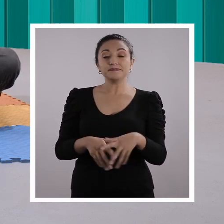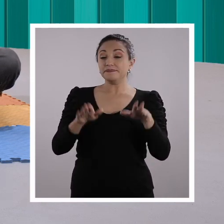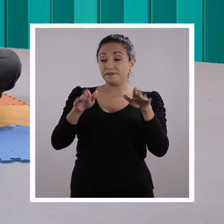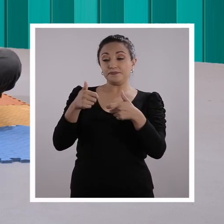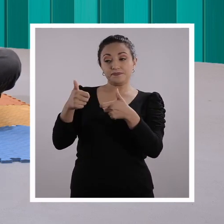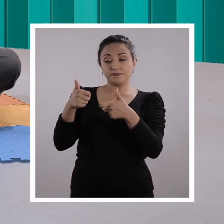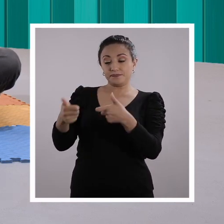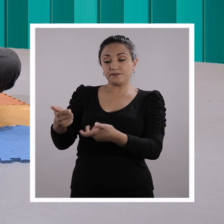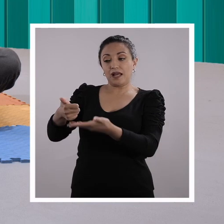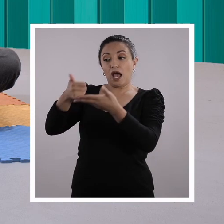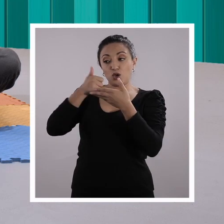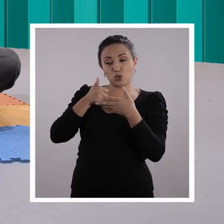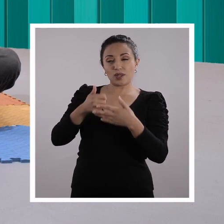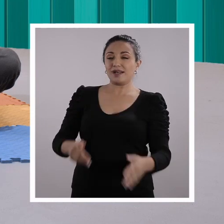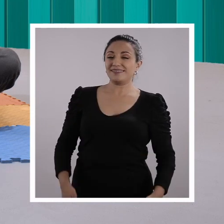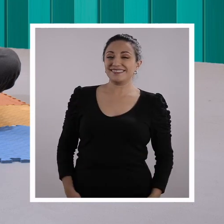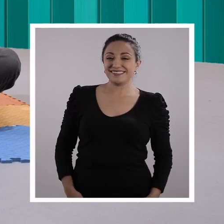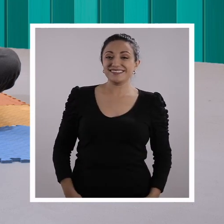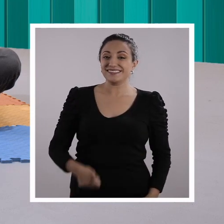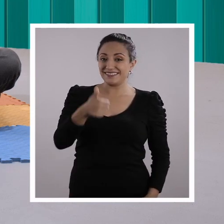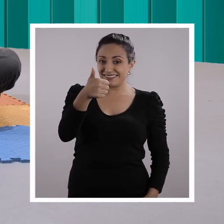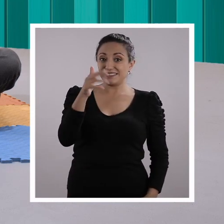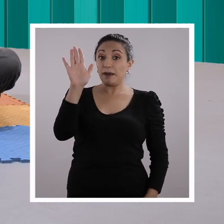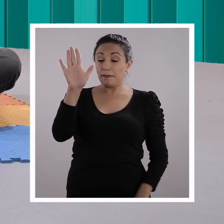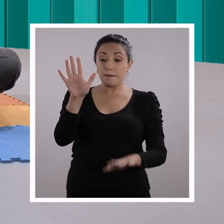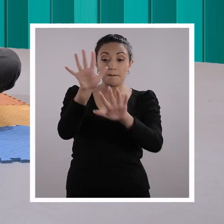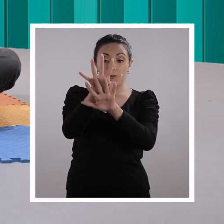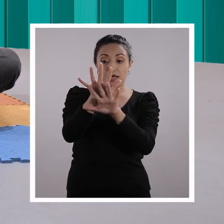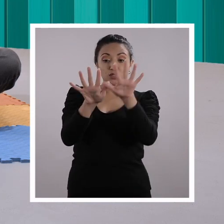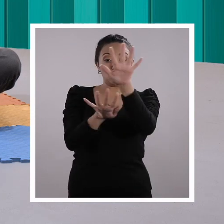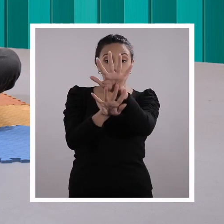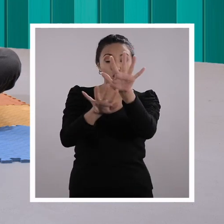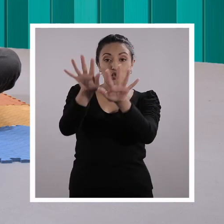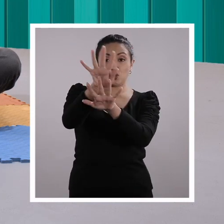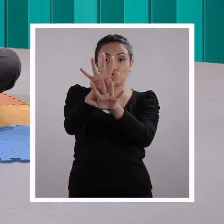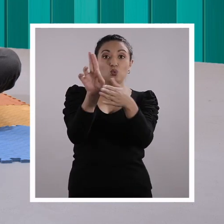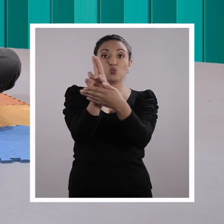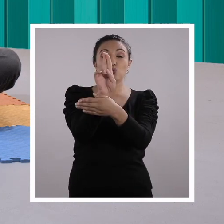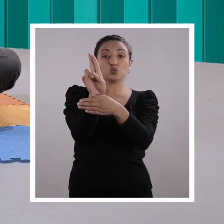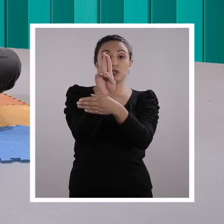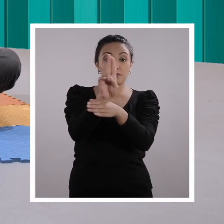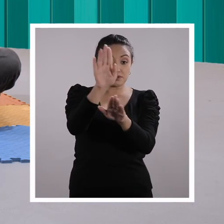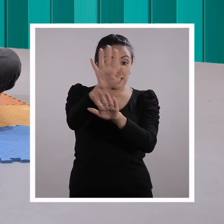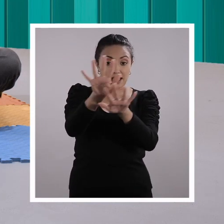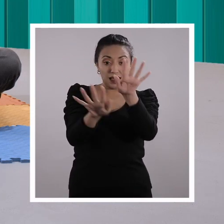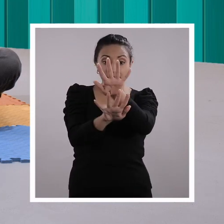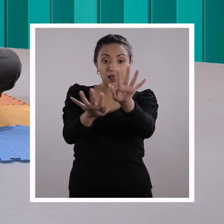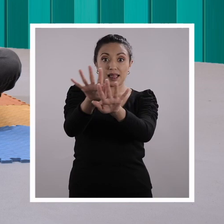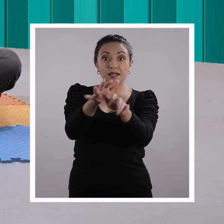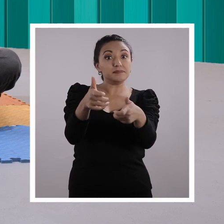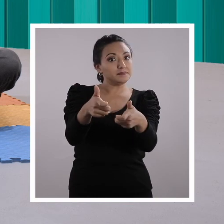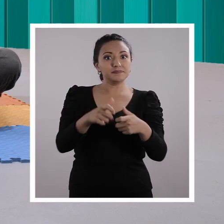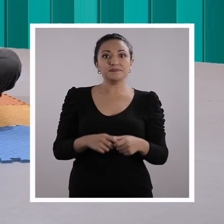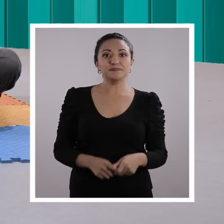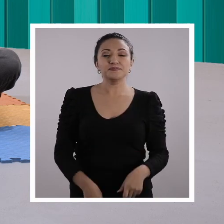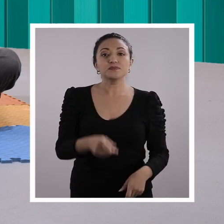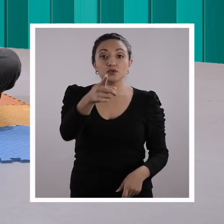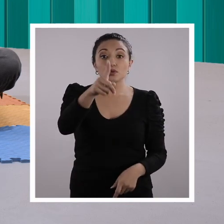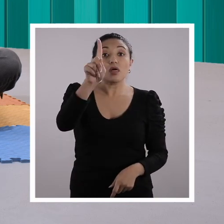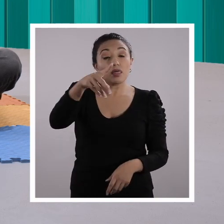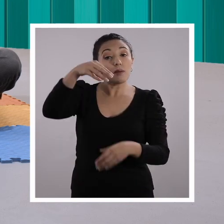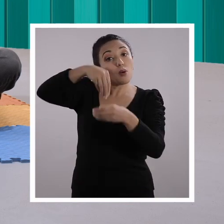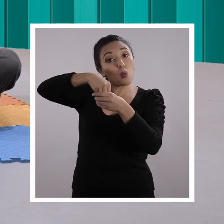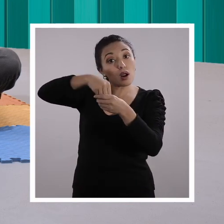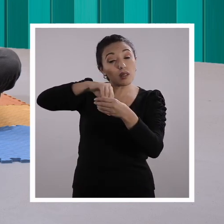literalmente nos dibujamos la mano la usamos para las medidas no convencionales y ustedes tienen que guardar en su portafolio